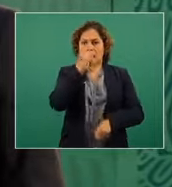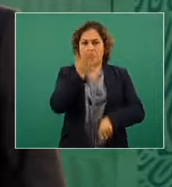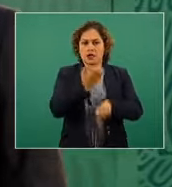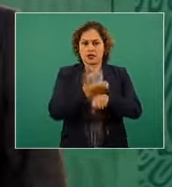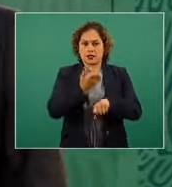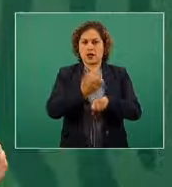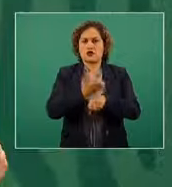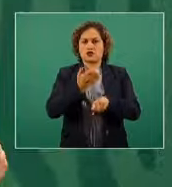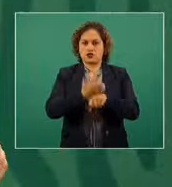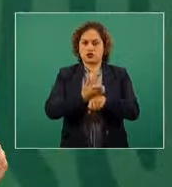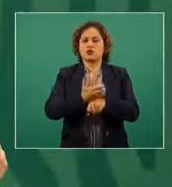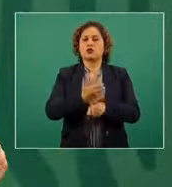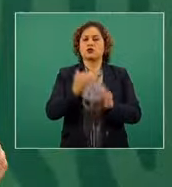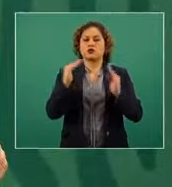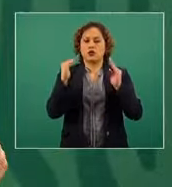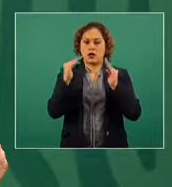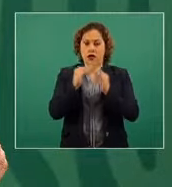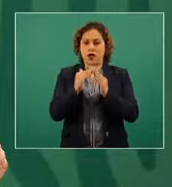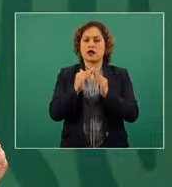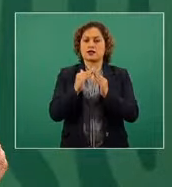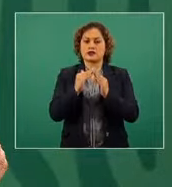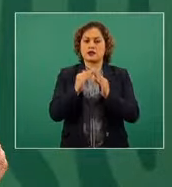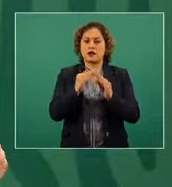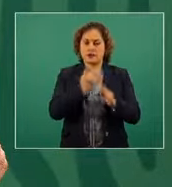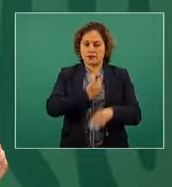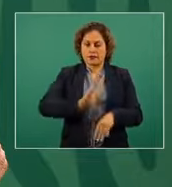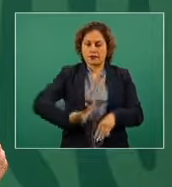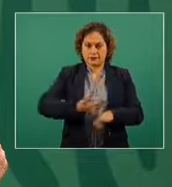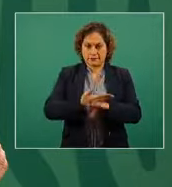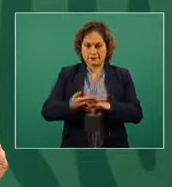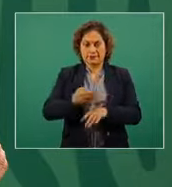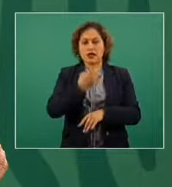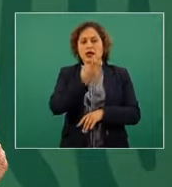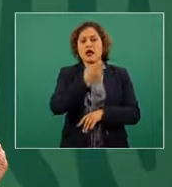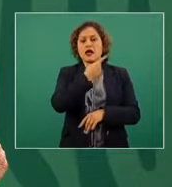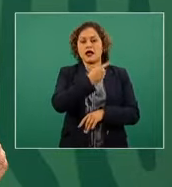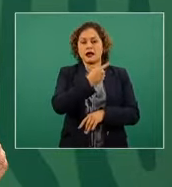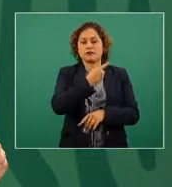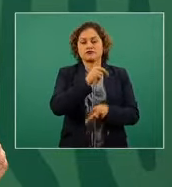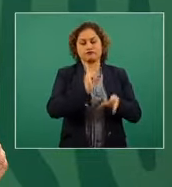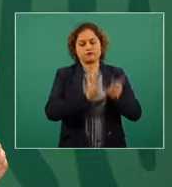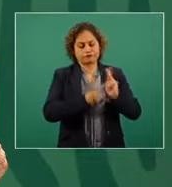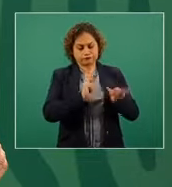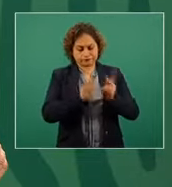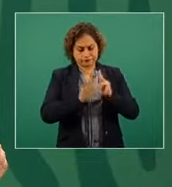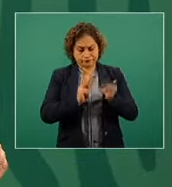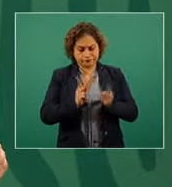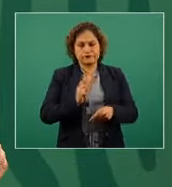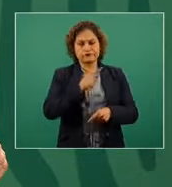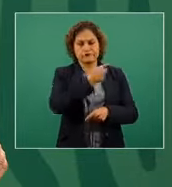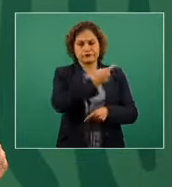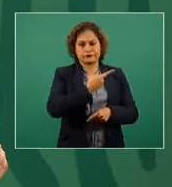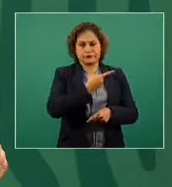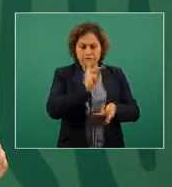me pide la opinión de cómo enfrentar la